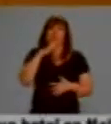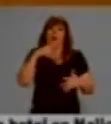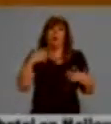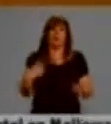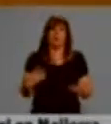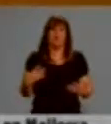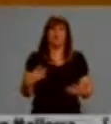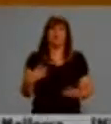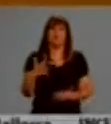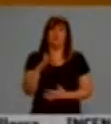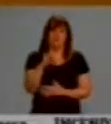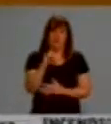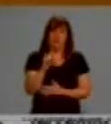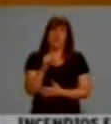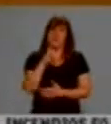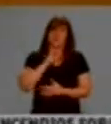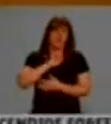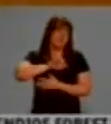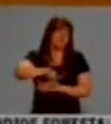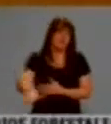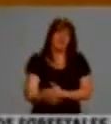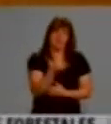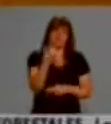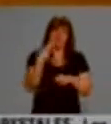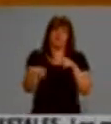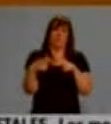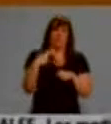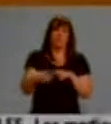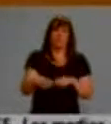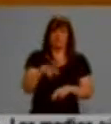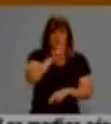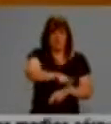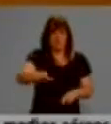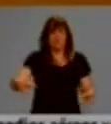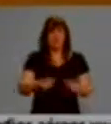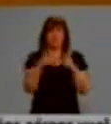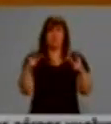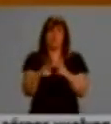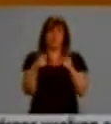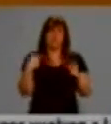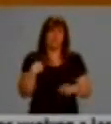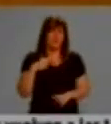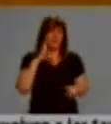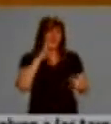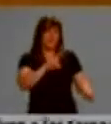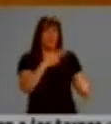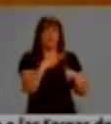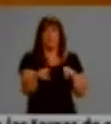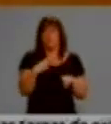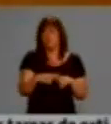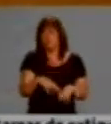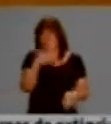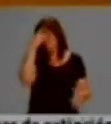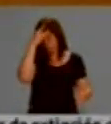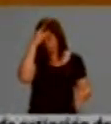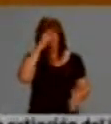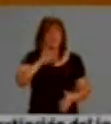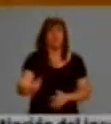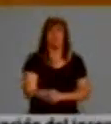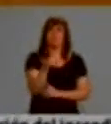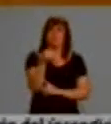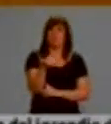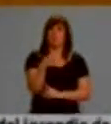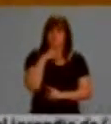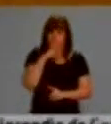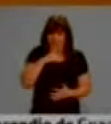una auténtica fatiga política. Existe en la sociedad una auténtica fatiga política. Y todo lo que está aconteciendo no hace más